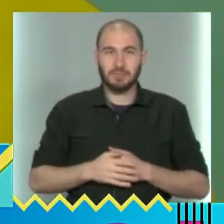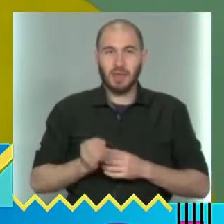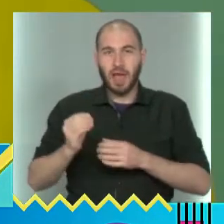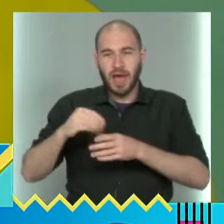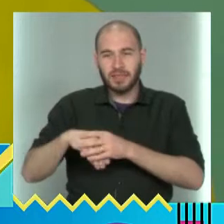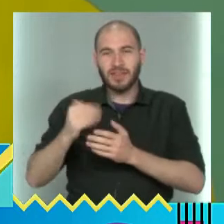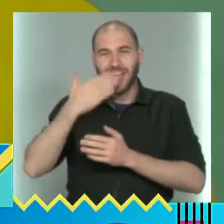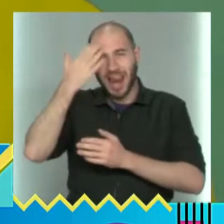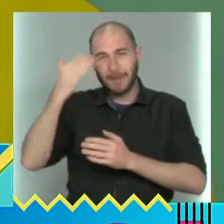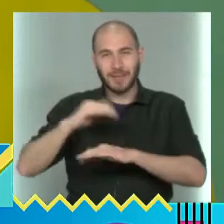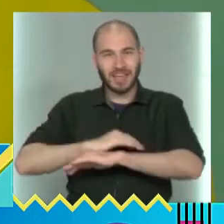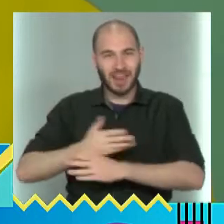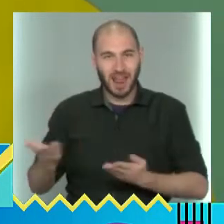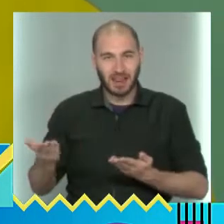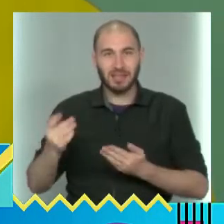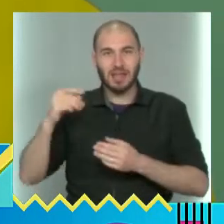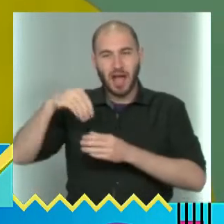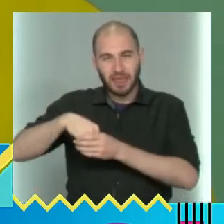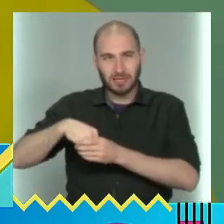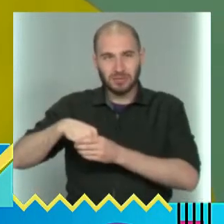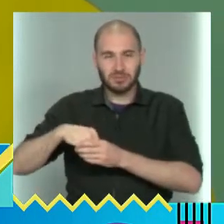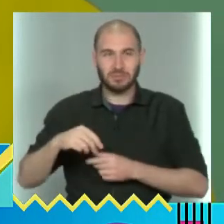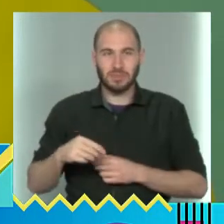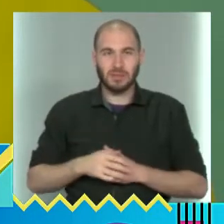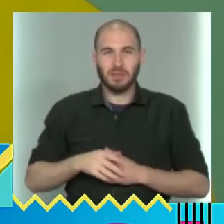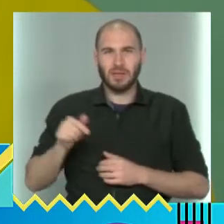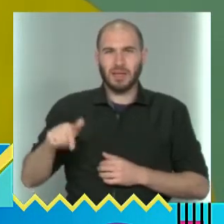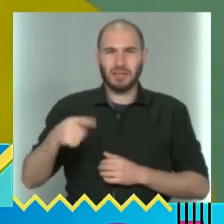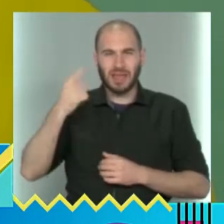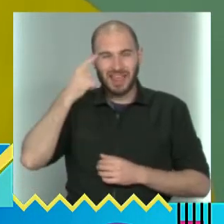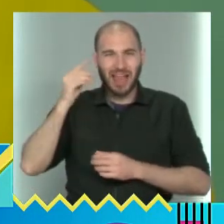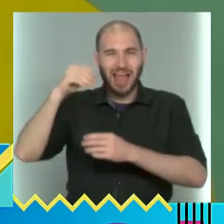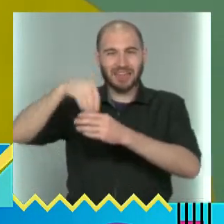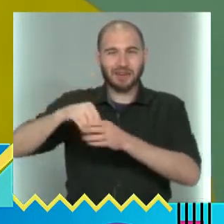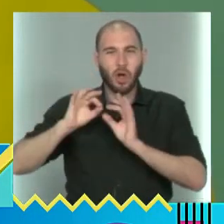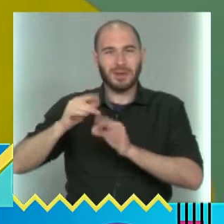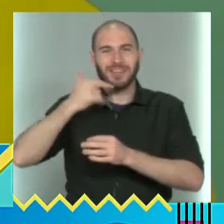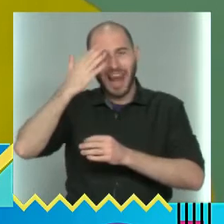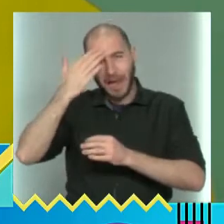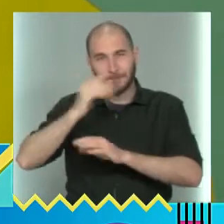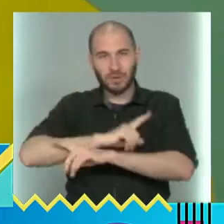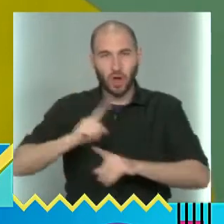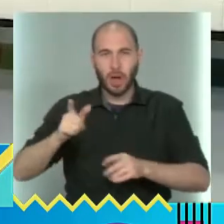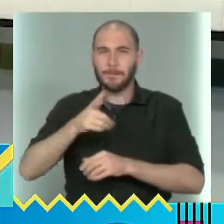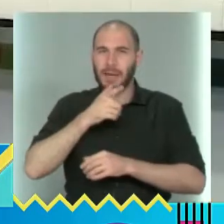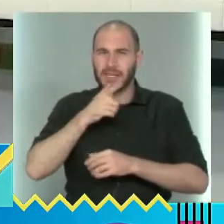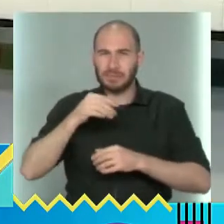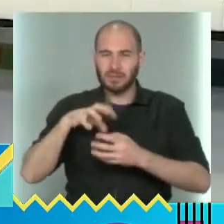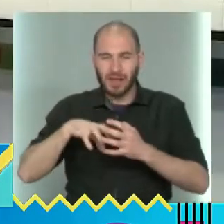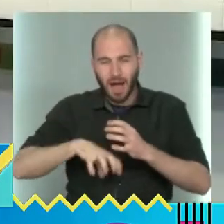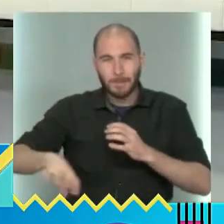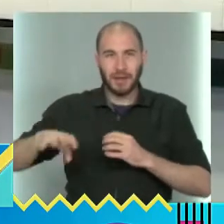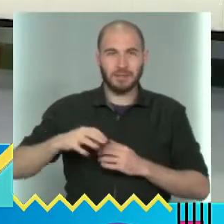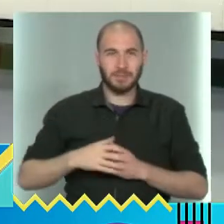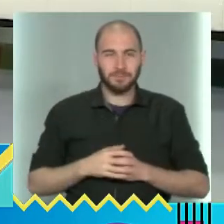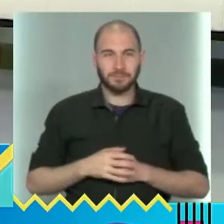mundo islámico general y más en el suní no fue nunca considerado parte integral del Islam, sino como una especie de sincretismo